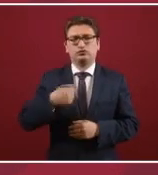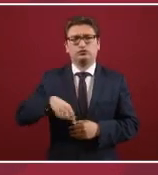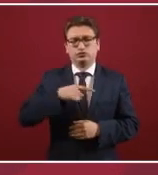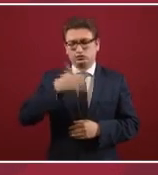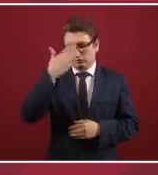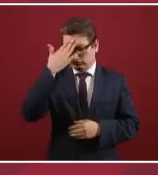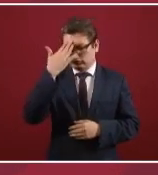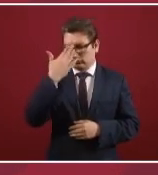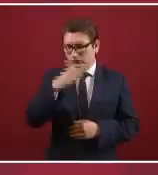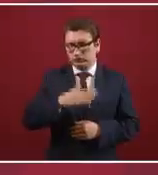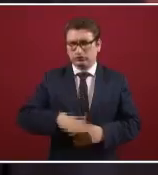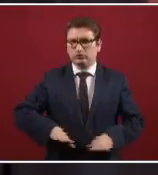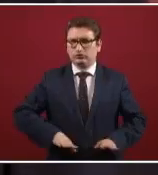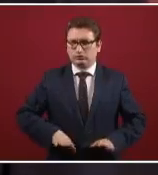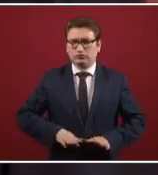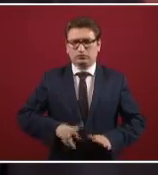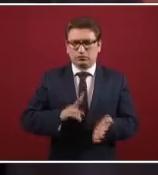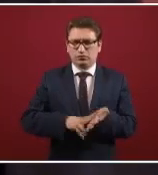principios